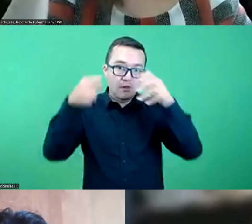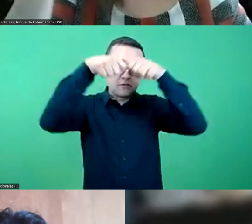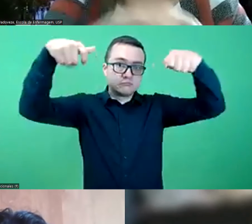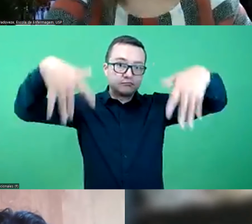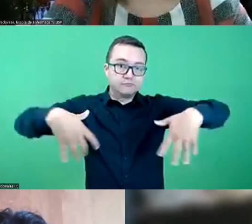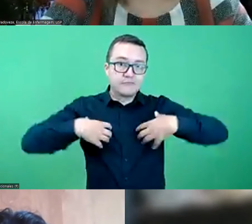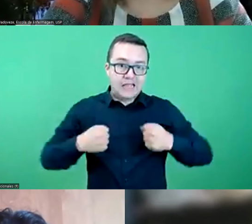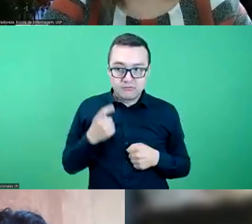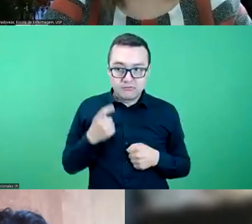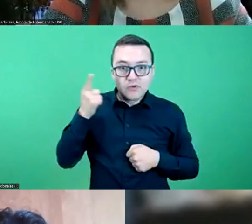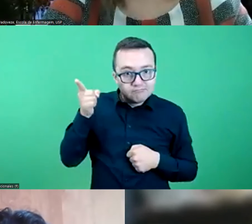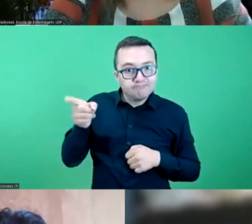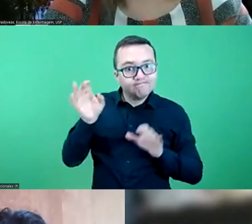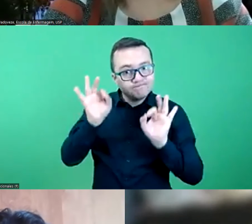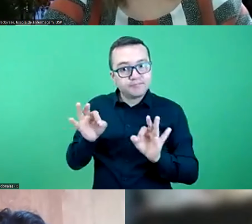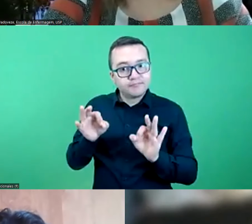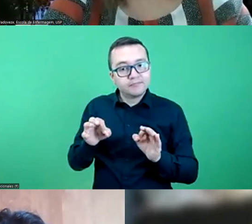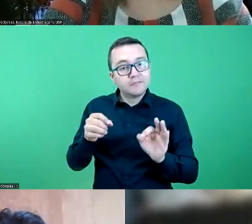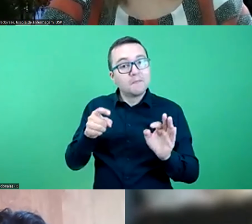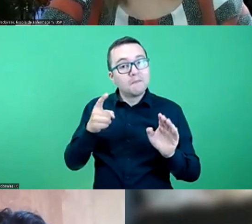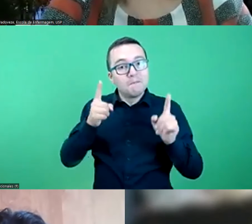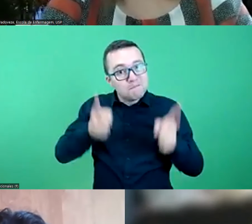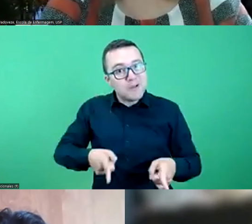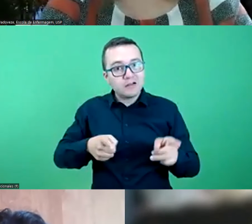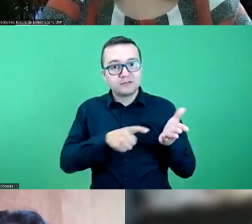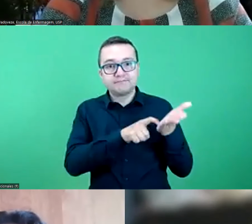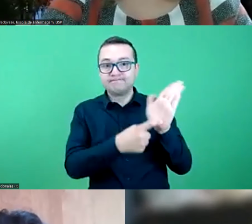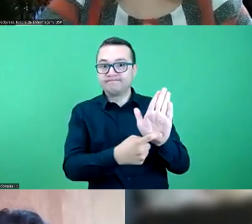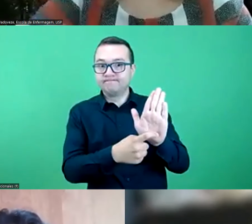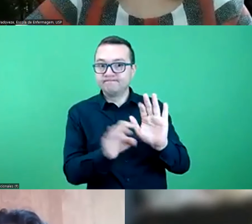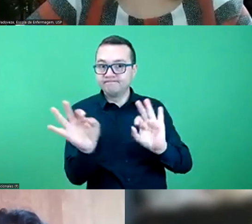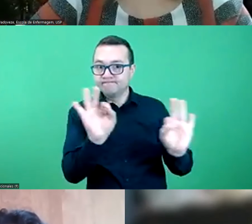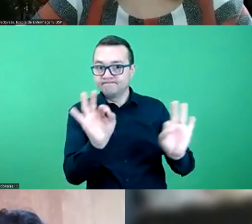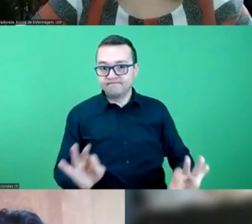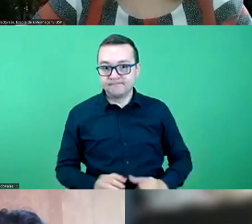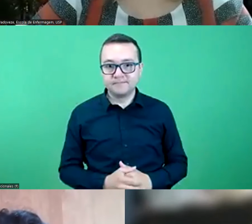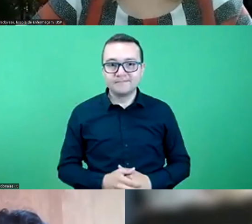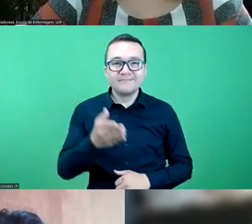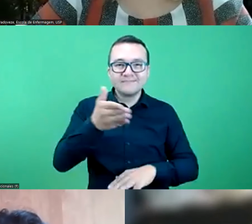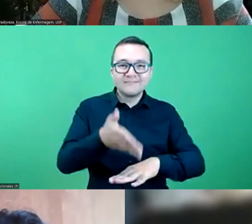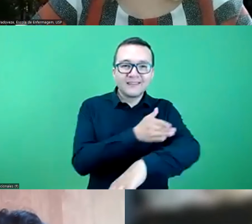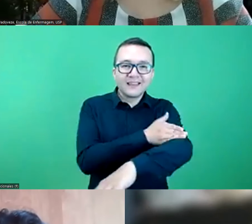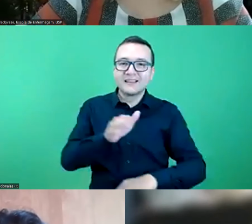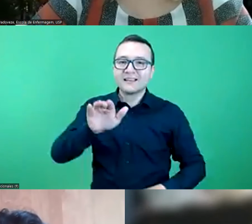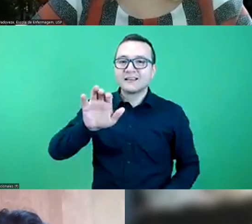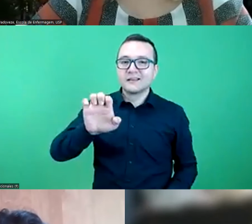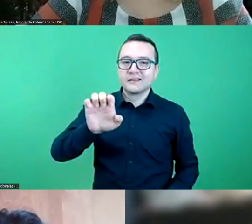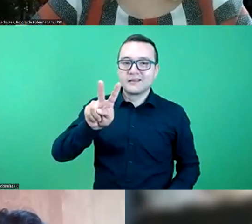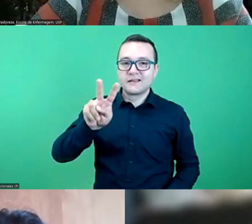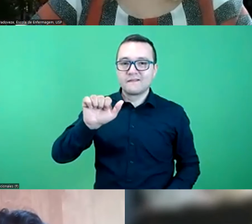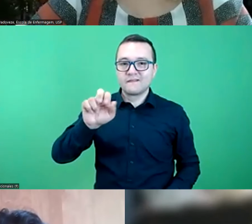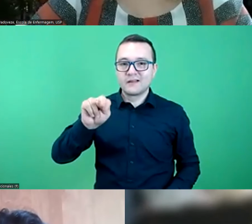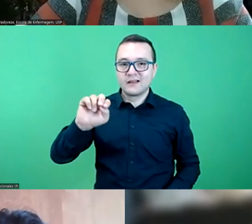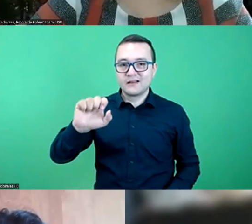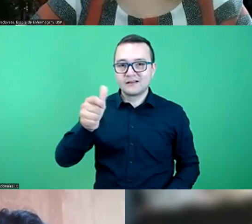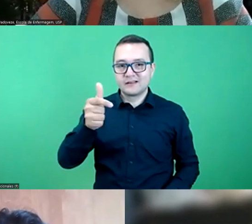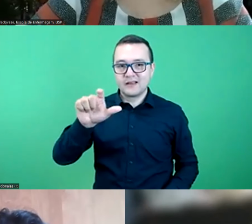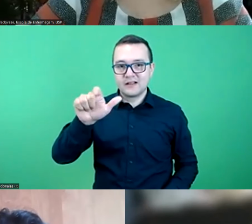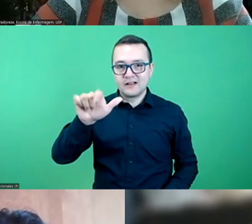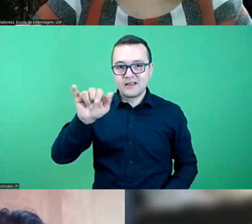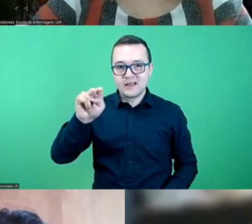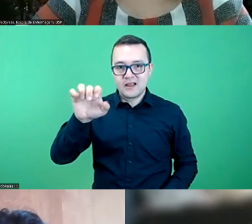Y bueno, nada, como también vos planteabas, Evangelina, esto también fue posible gracias a